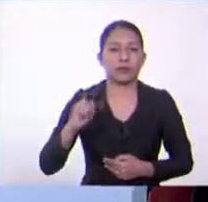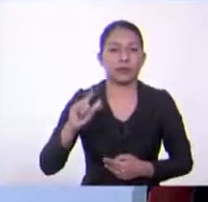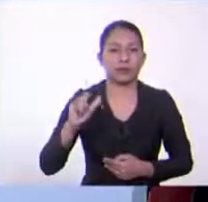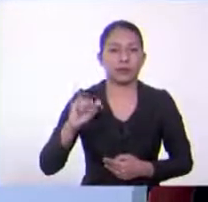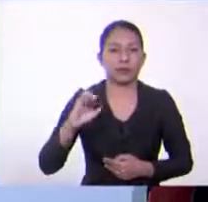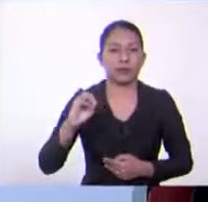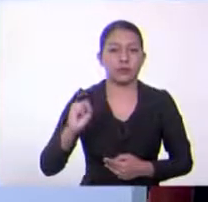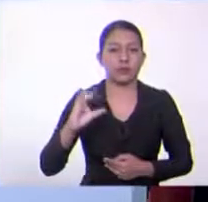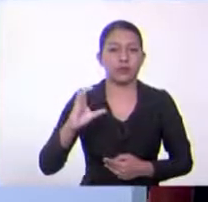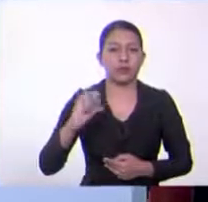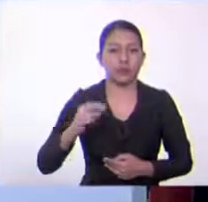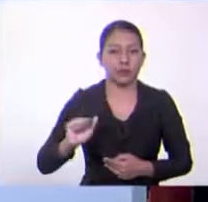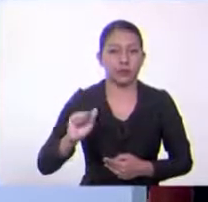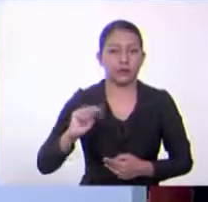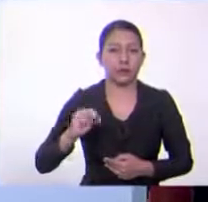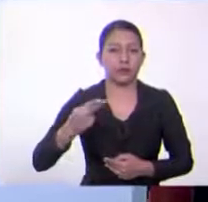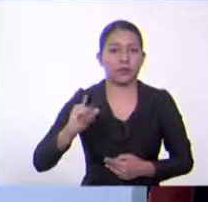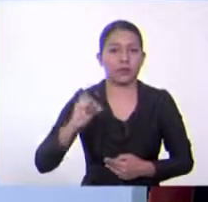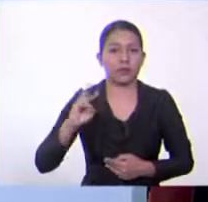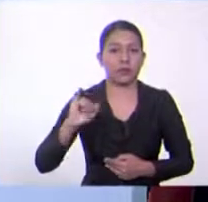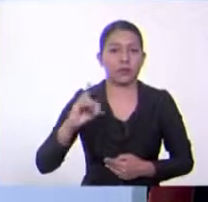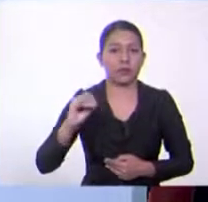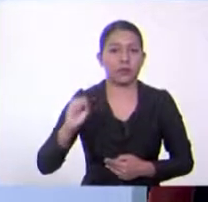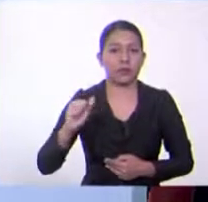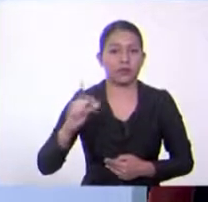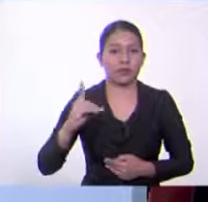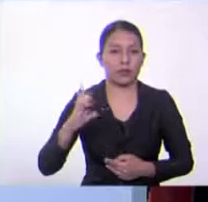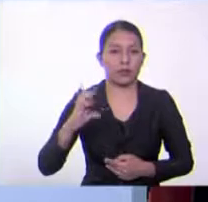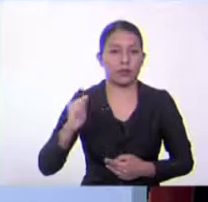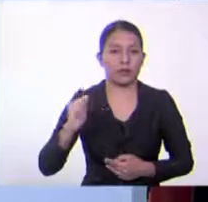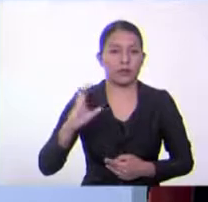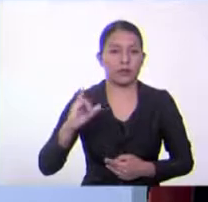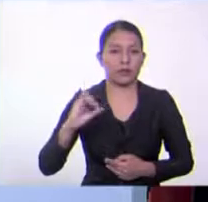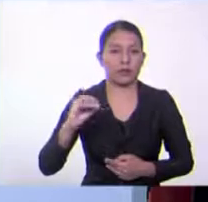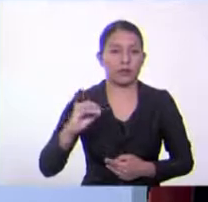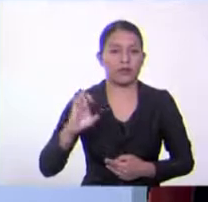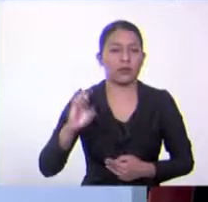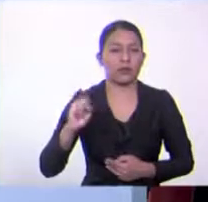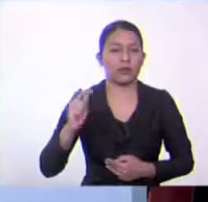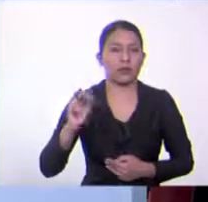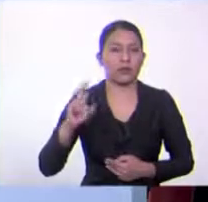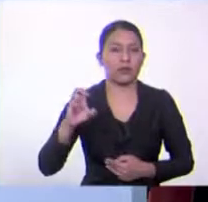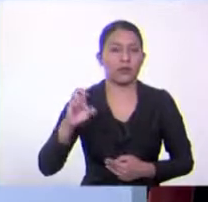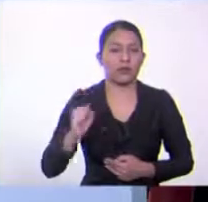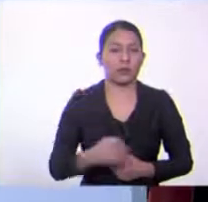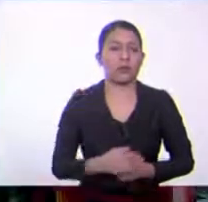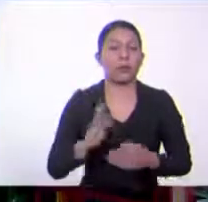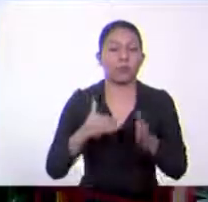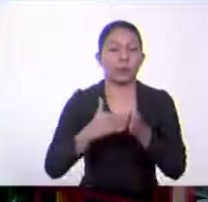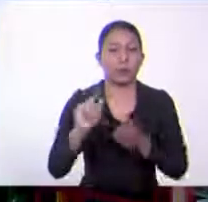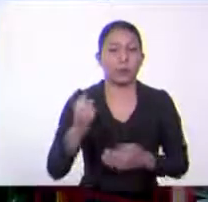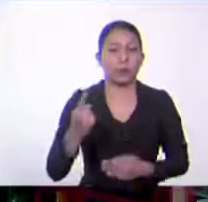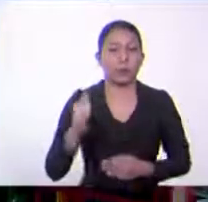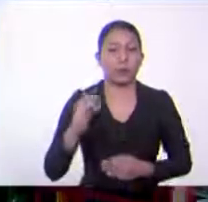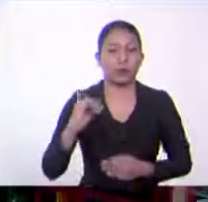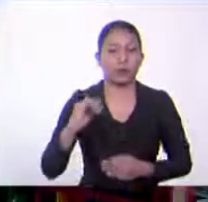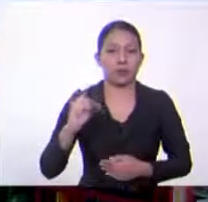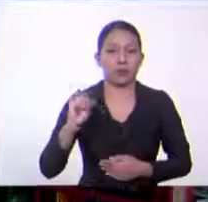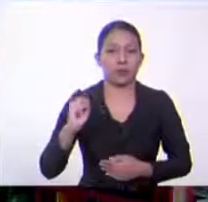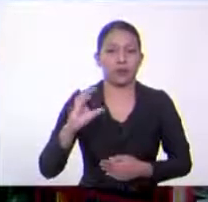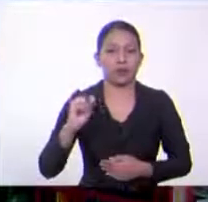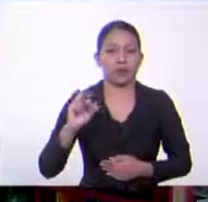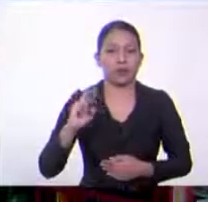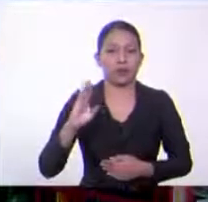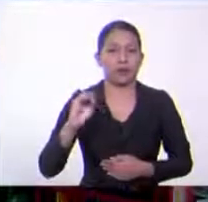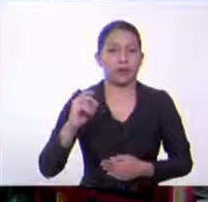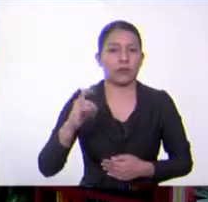anhídridos de ácido y los ésteres. Partimos con los ácidos carboxílicos, en la cual